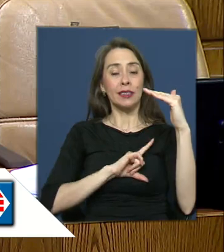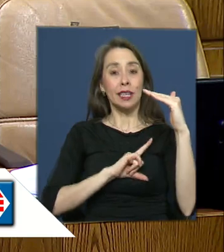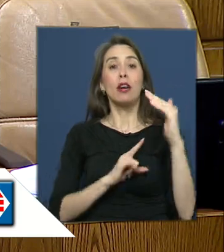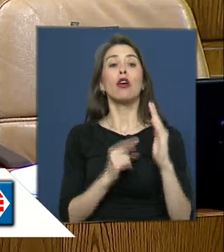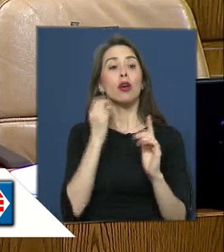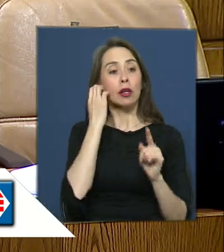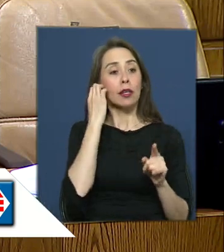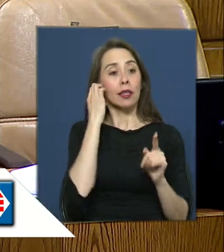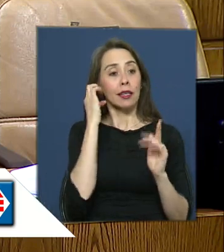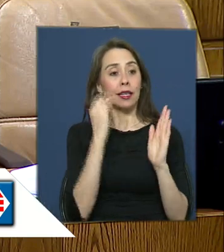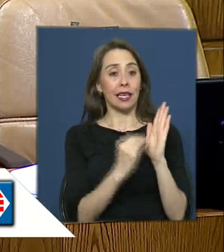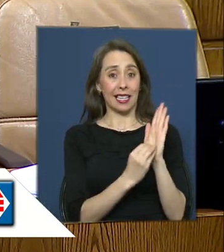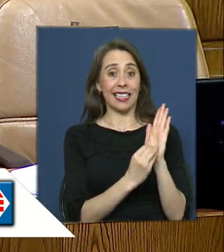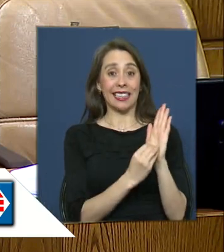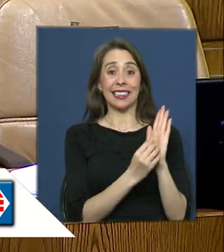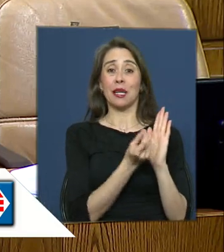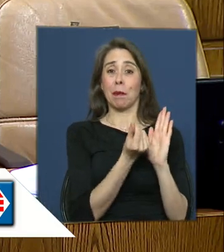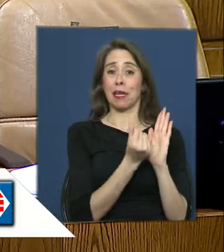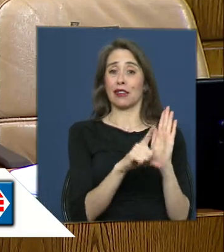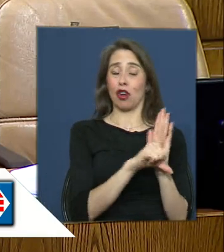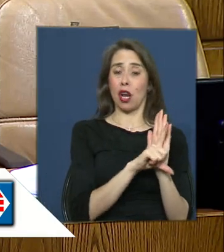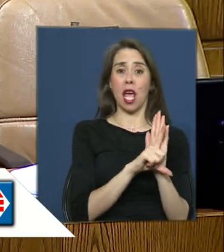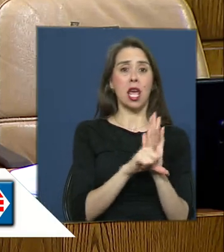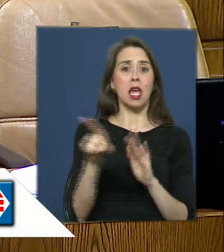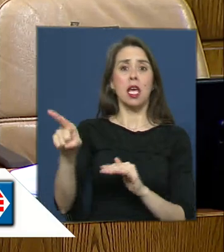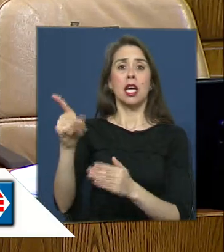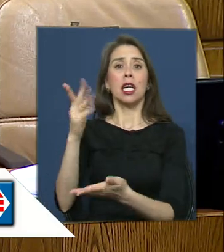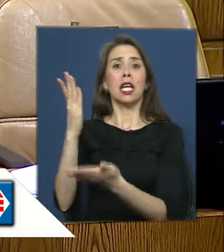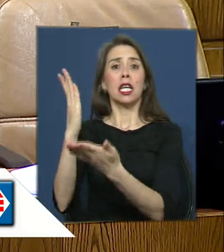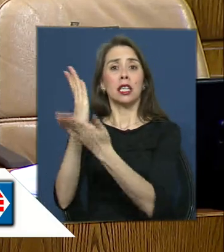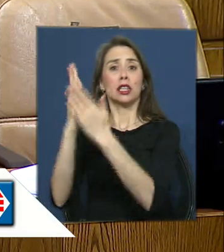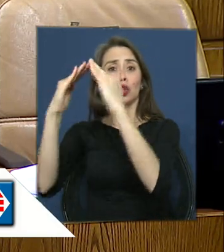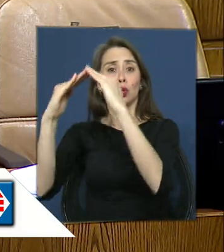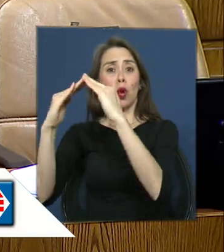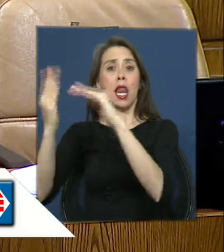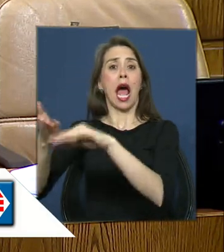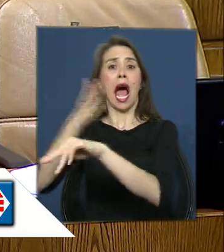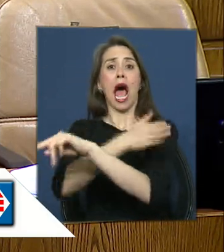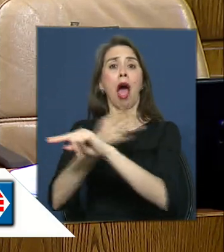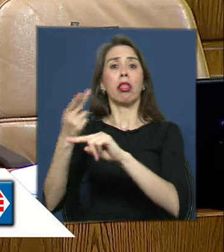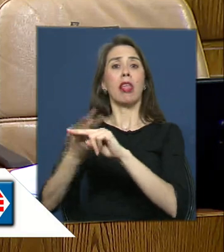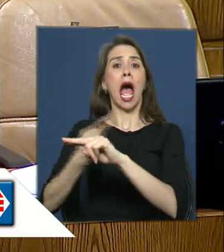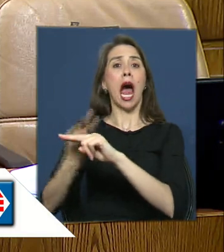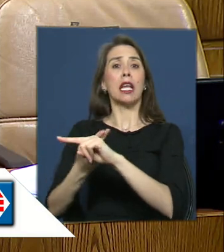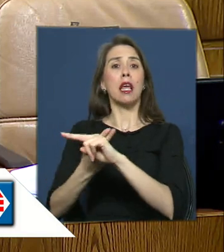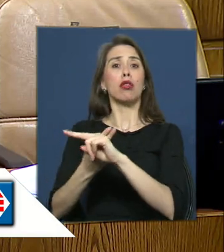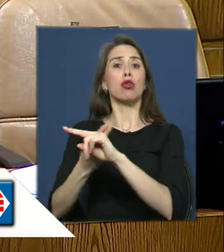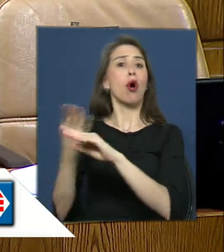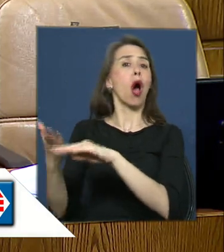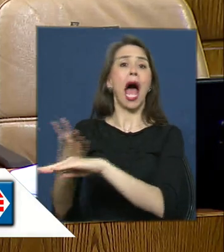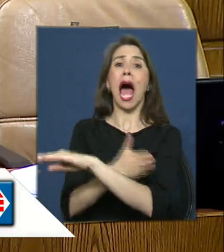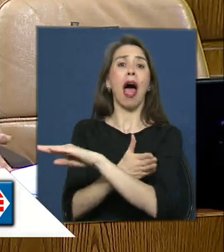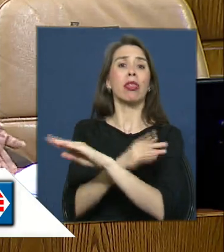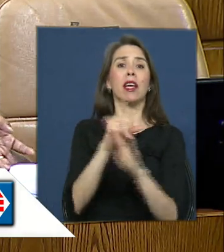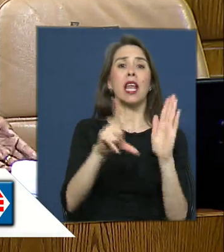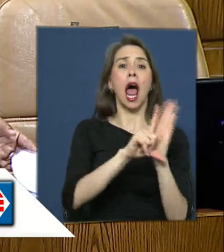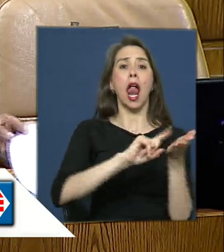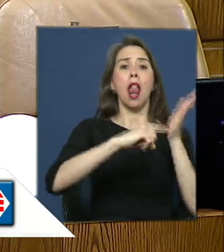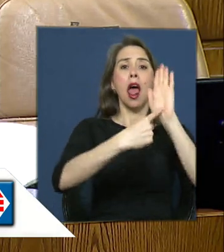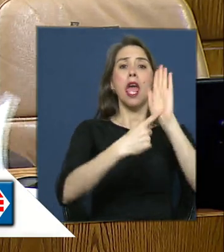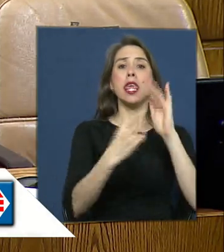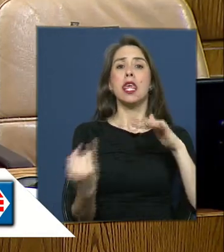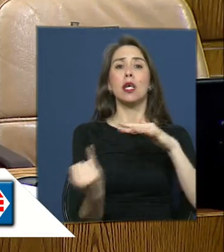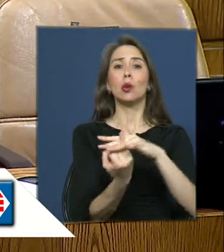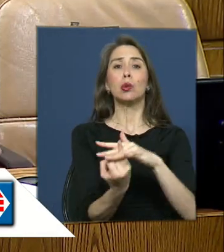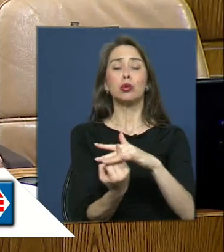se ajusta a la realidad de los inmuebles con arriendos previos a esta ley, a la ley de inclusión. Nos parece además que, tal como